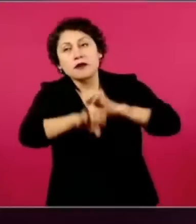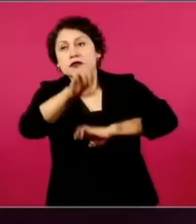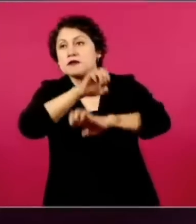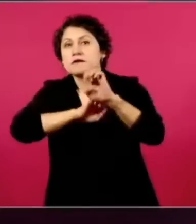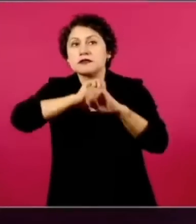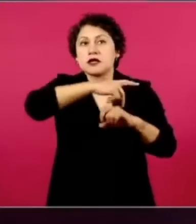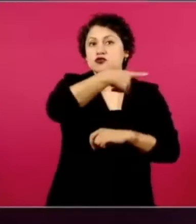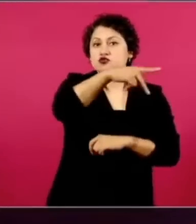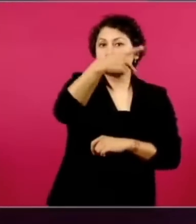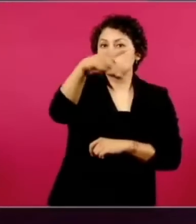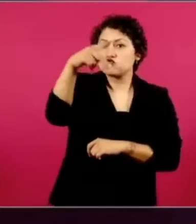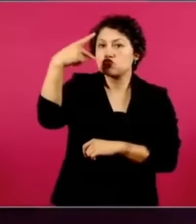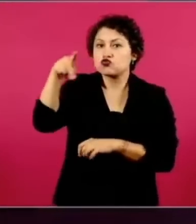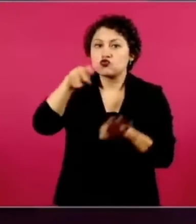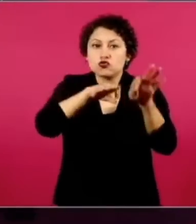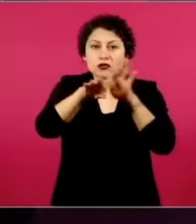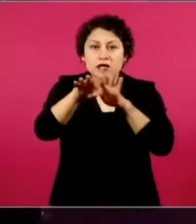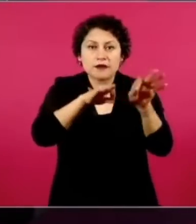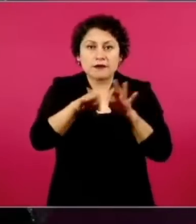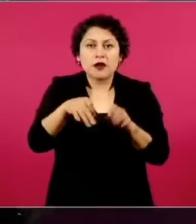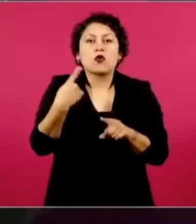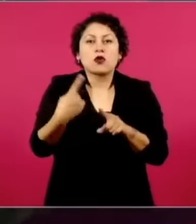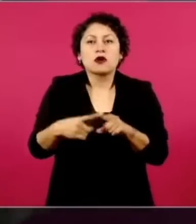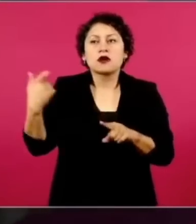eso, cuánto